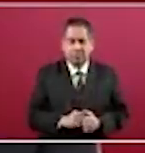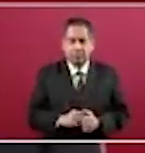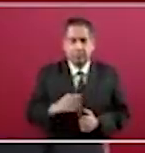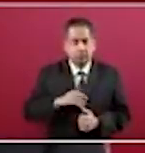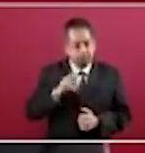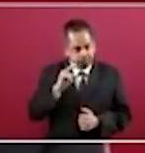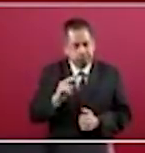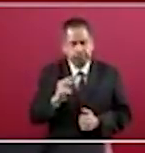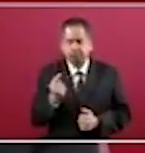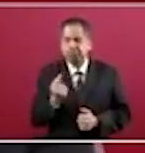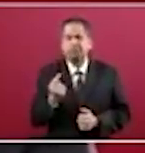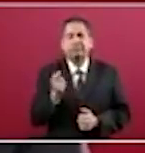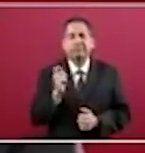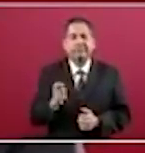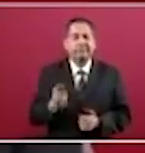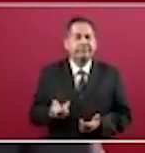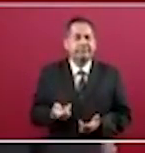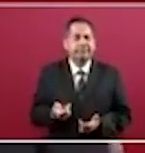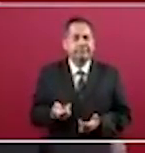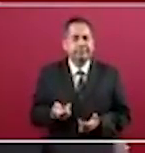Tenemos nosotros que